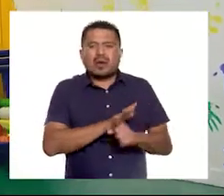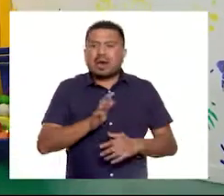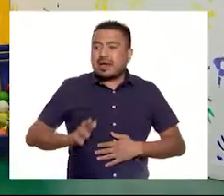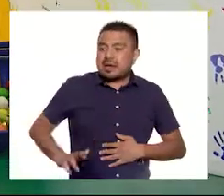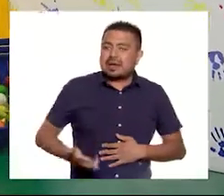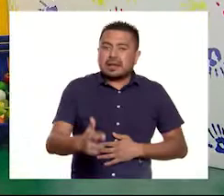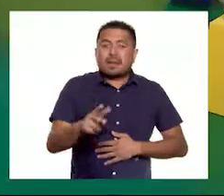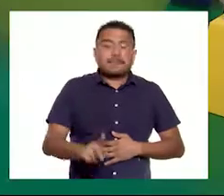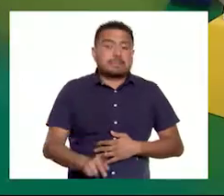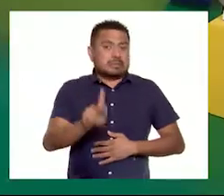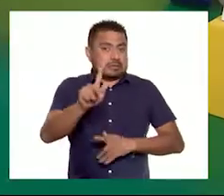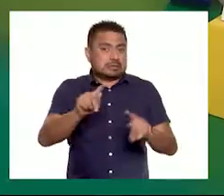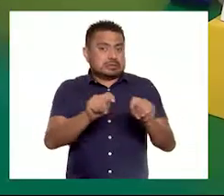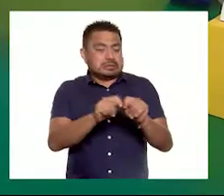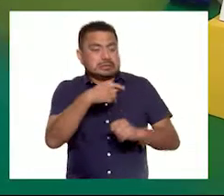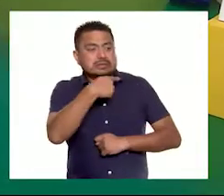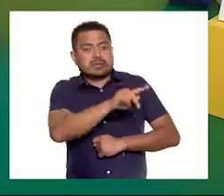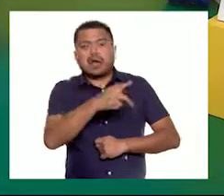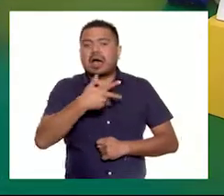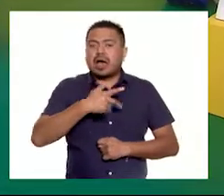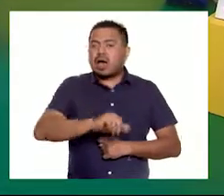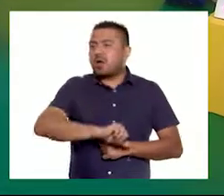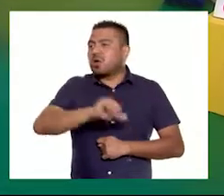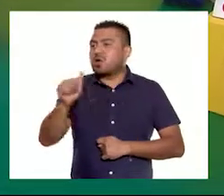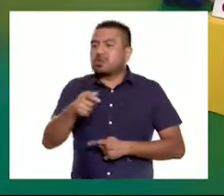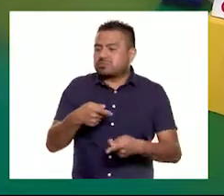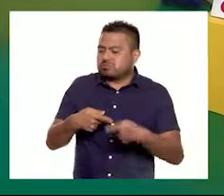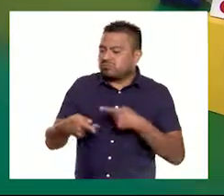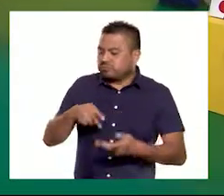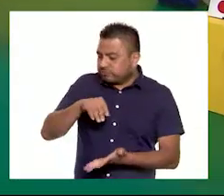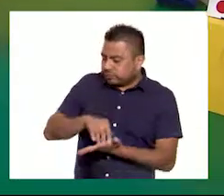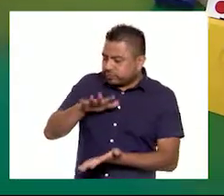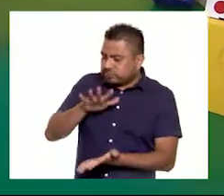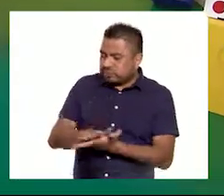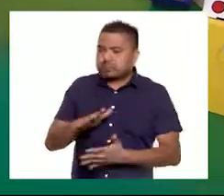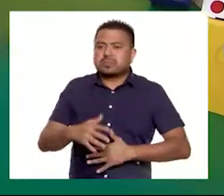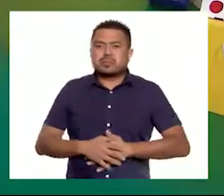arroyo. Pero su tía tenía otros planes.